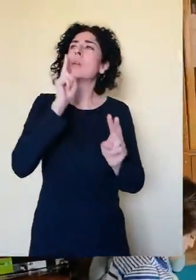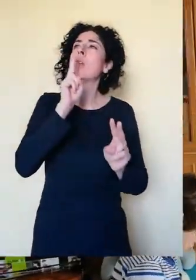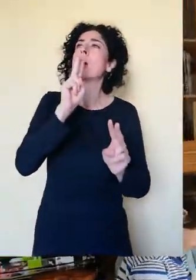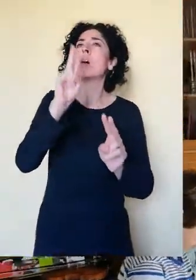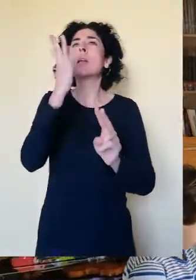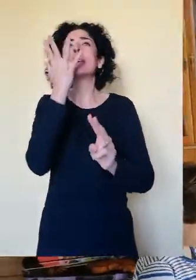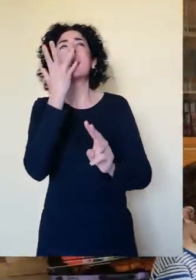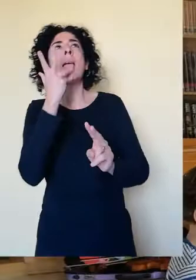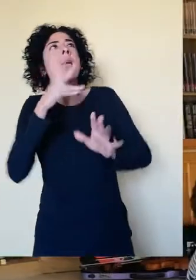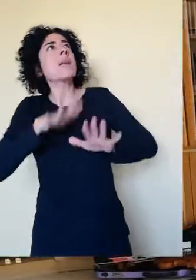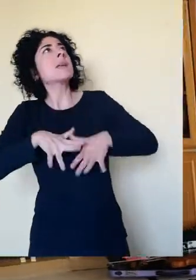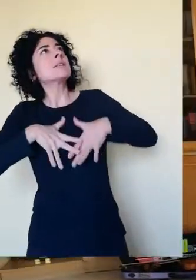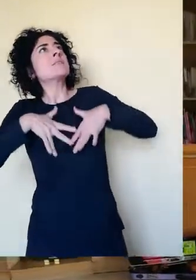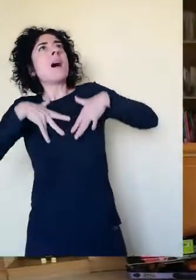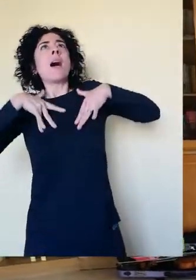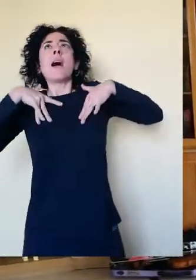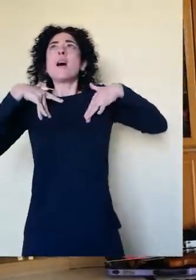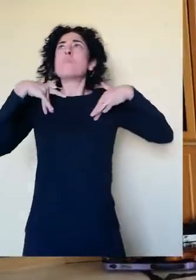Mira.